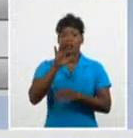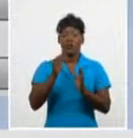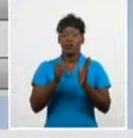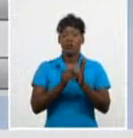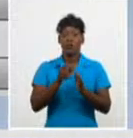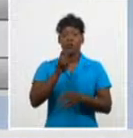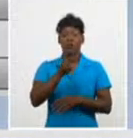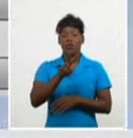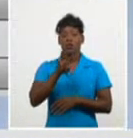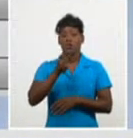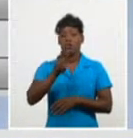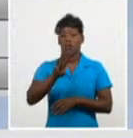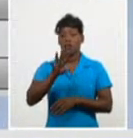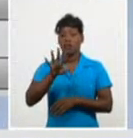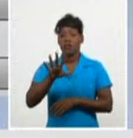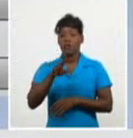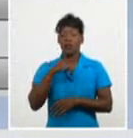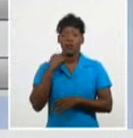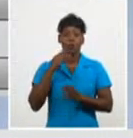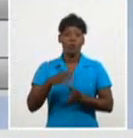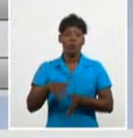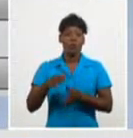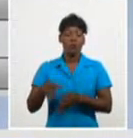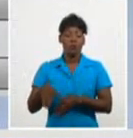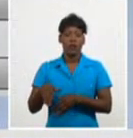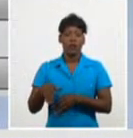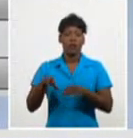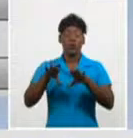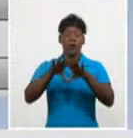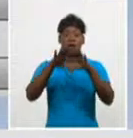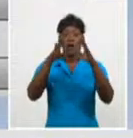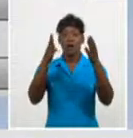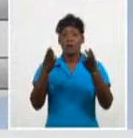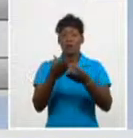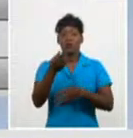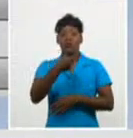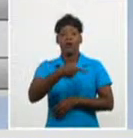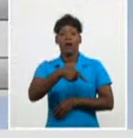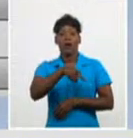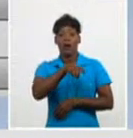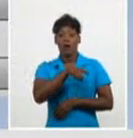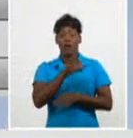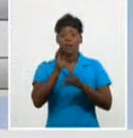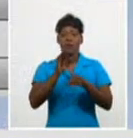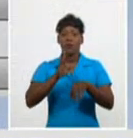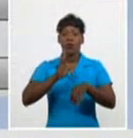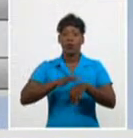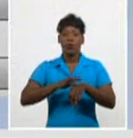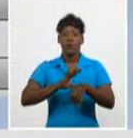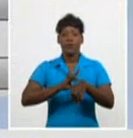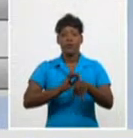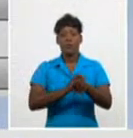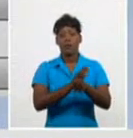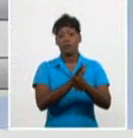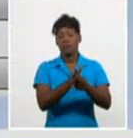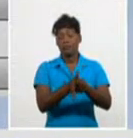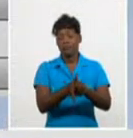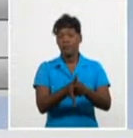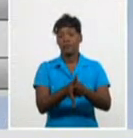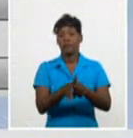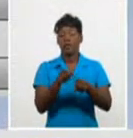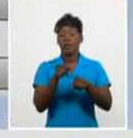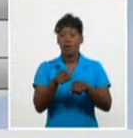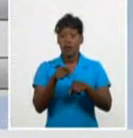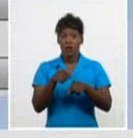5.235 personas fallecieron en el mundo en el día de ayer como consecuencia de esta enfermedad. Eso da para el